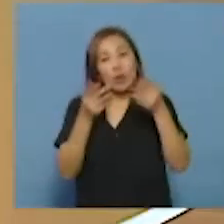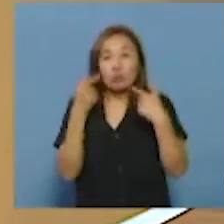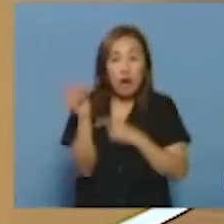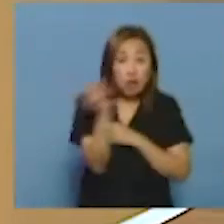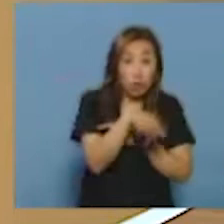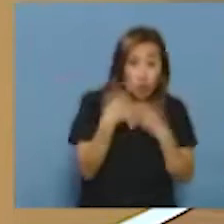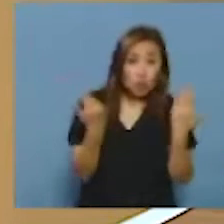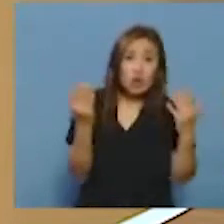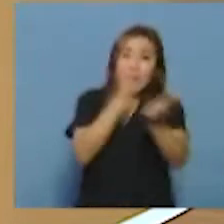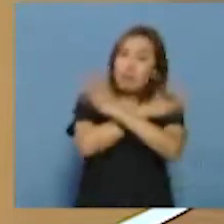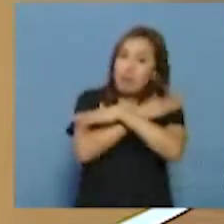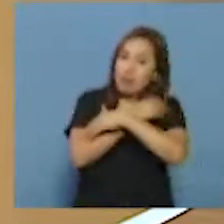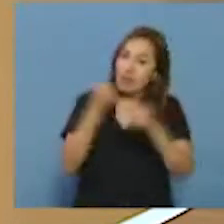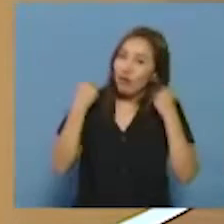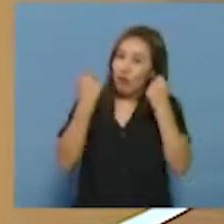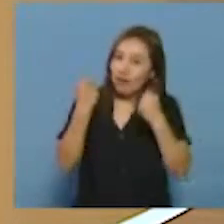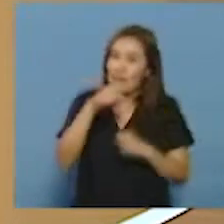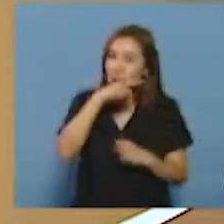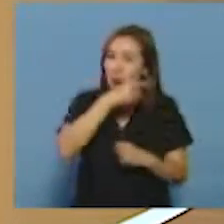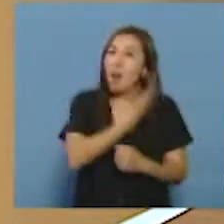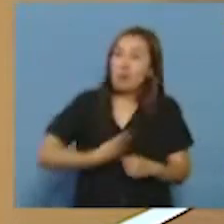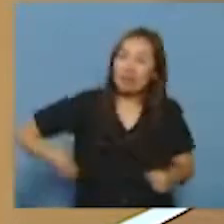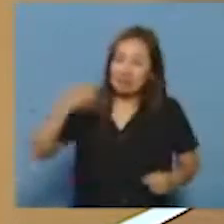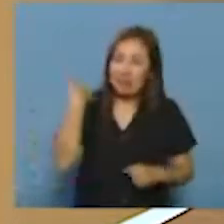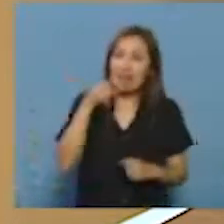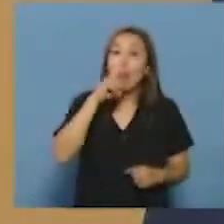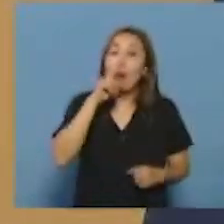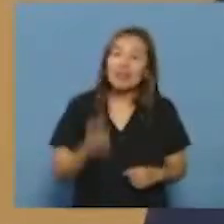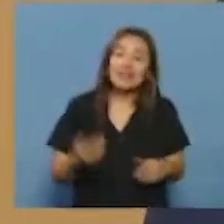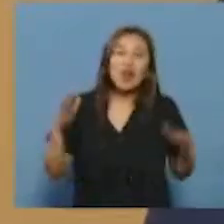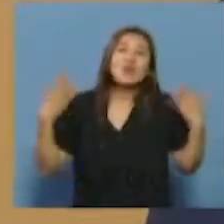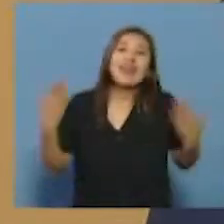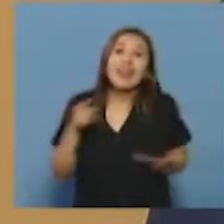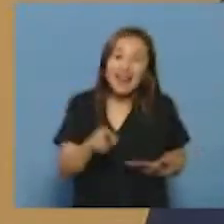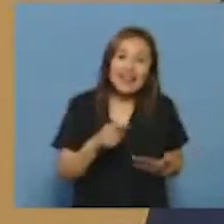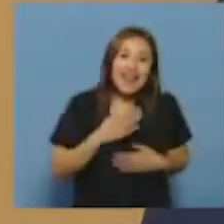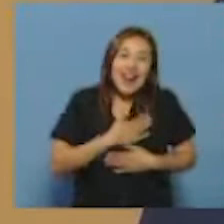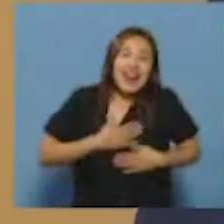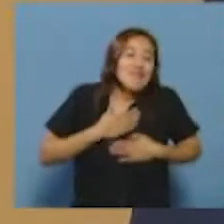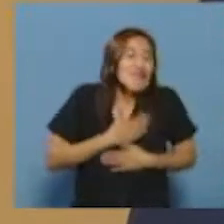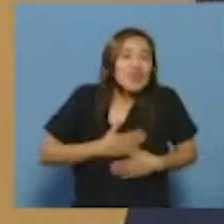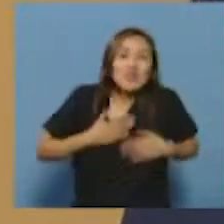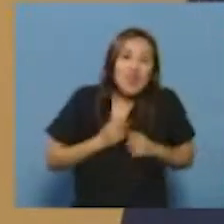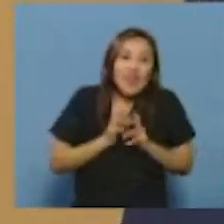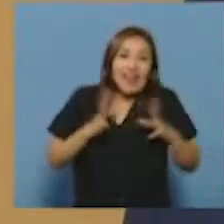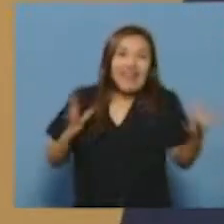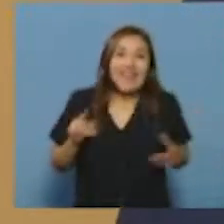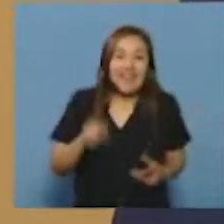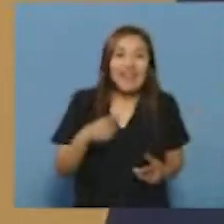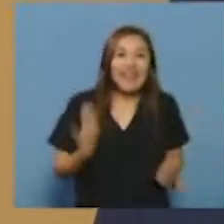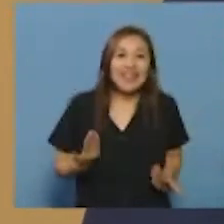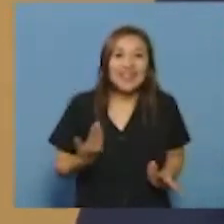también recibió un gran abrazo del presidente. Sí, realmente es una gran alegría, la emoción era plena. Yo creo que en un